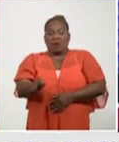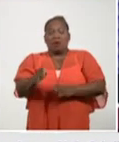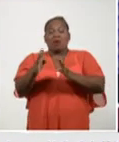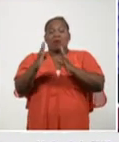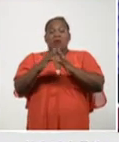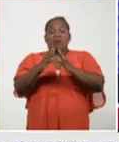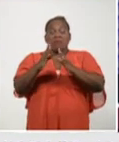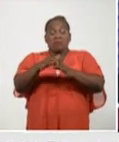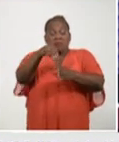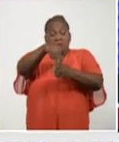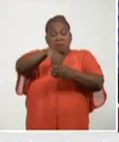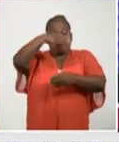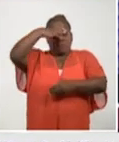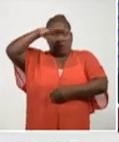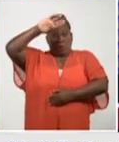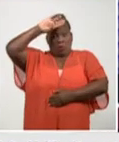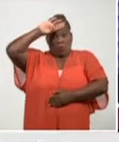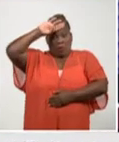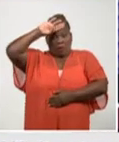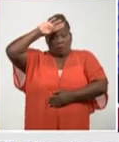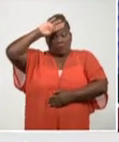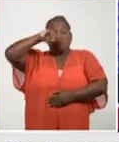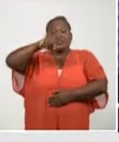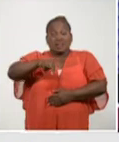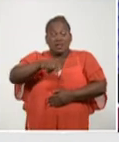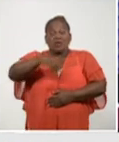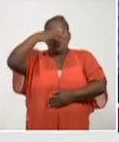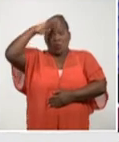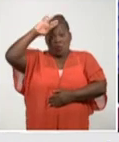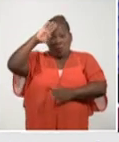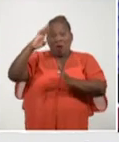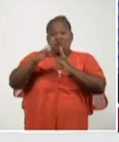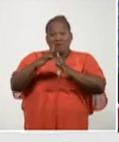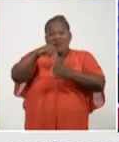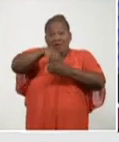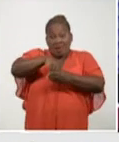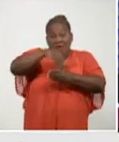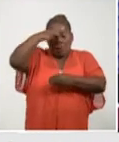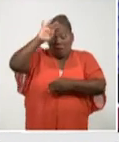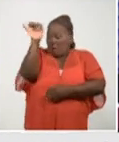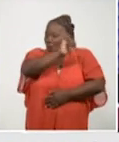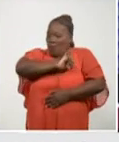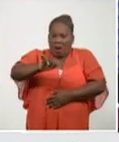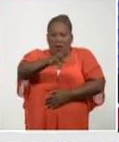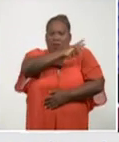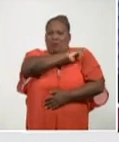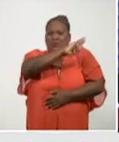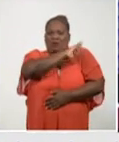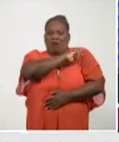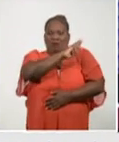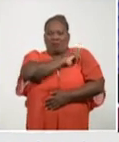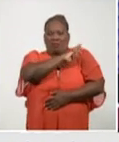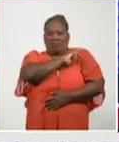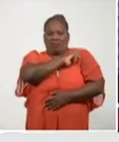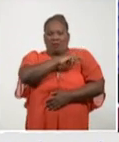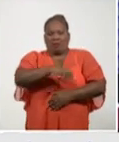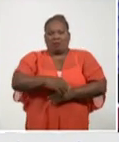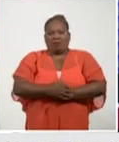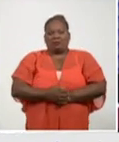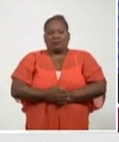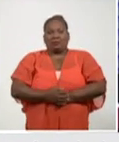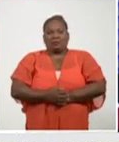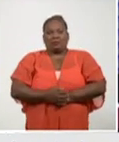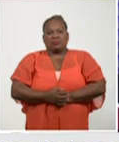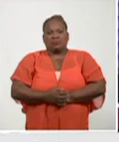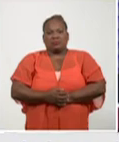Cuba, cubanos y los extranjeros que viven aquí también, pues resolveremos esta situación, pero que